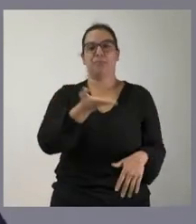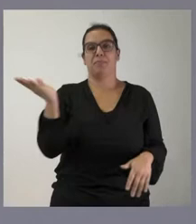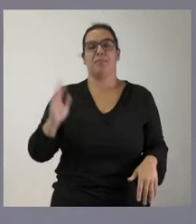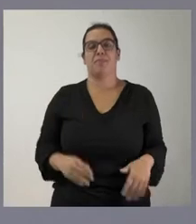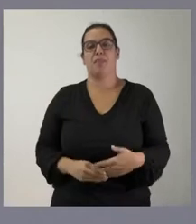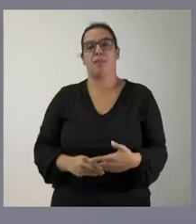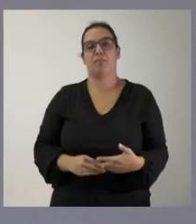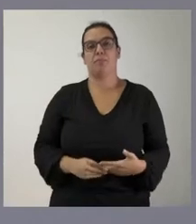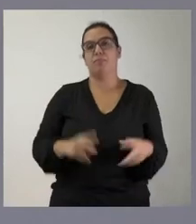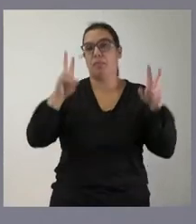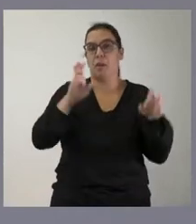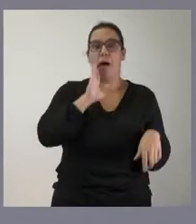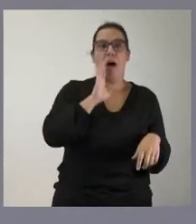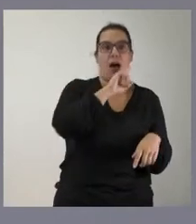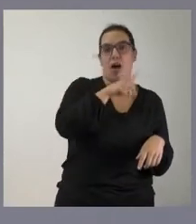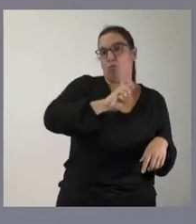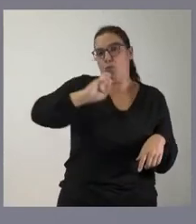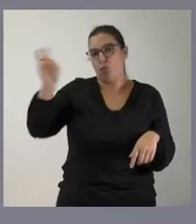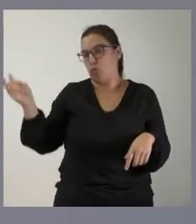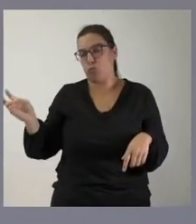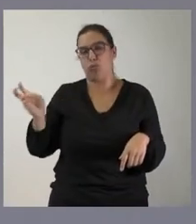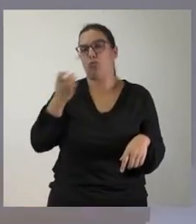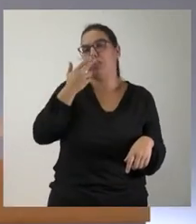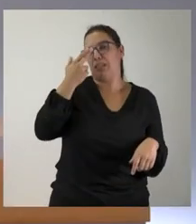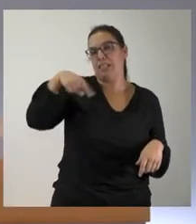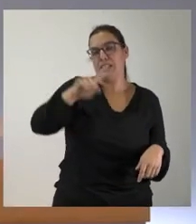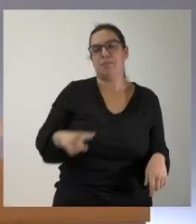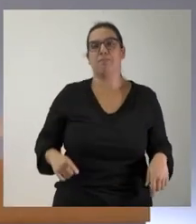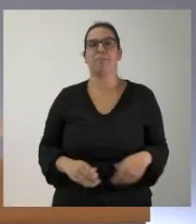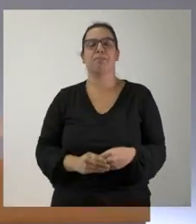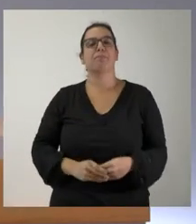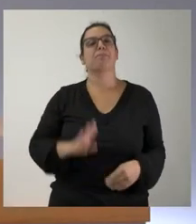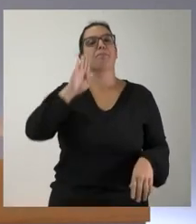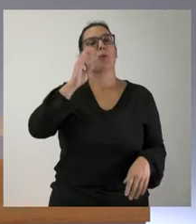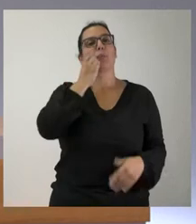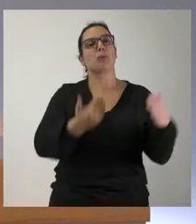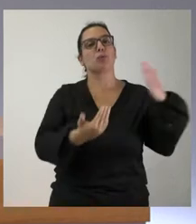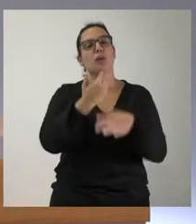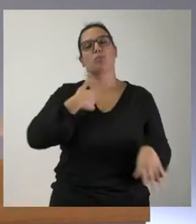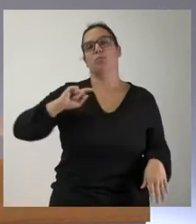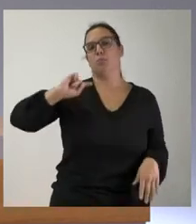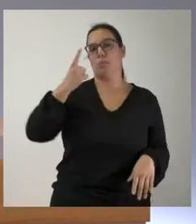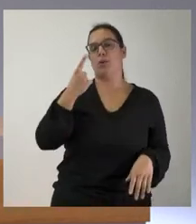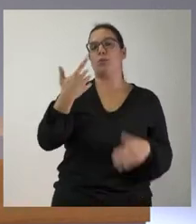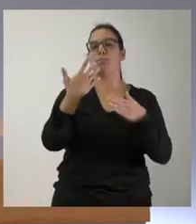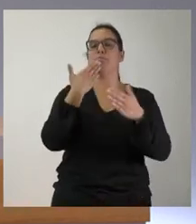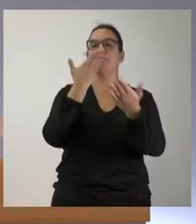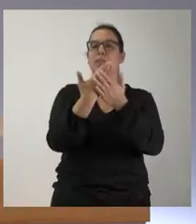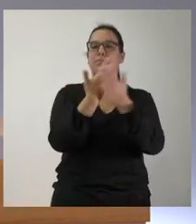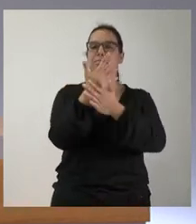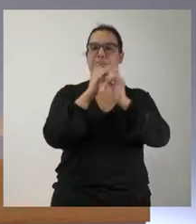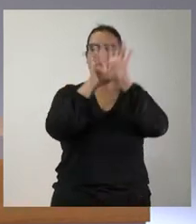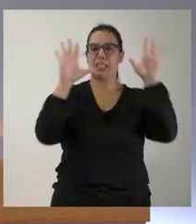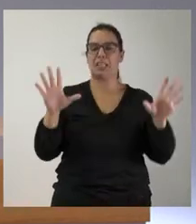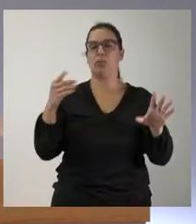oportuno formular sobre este tema sobre cualquier otro que resulte de su interés y Hola buenos días yo en primer lugar una aclaración de la referencia del Consejo